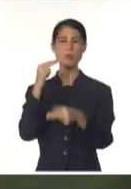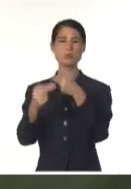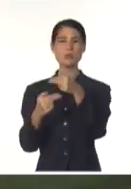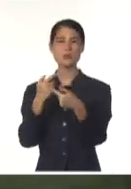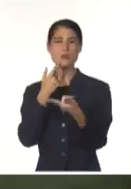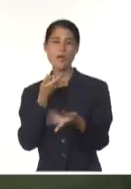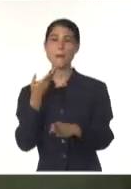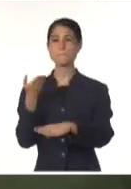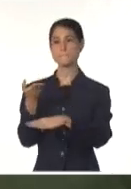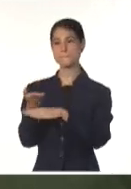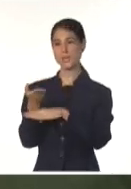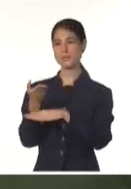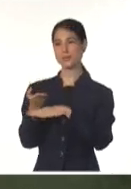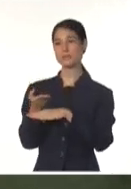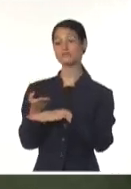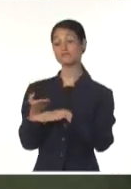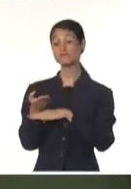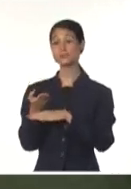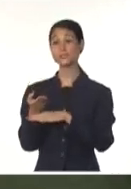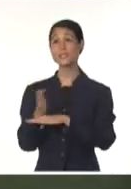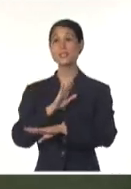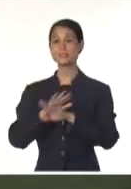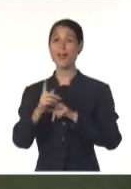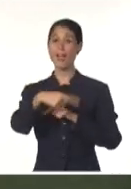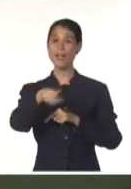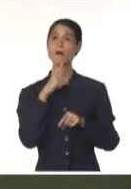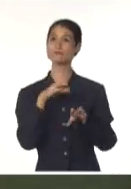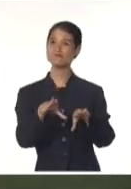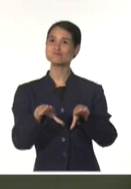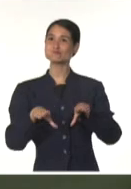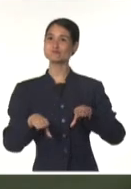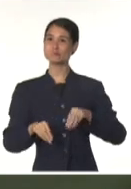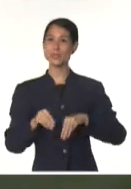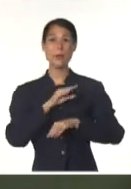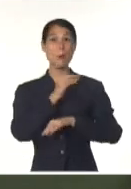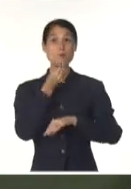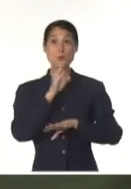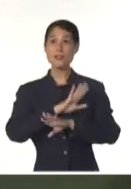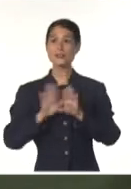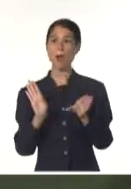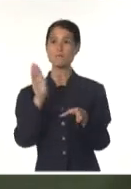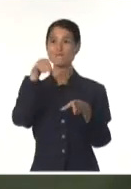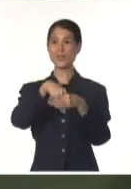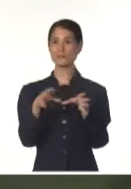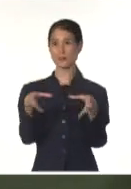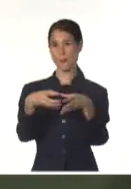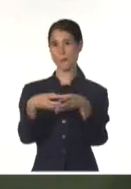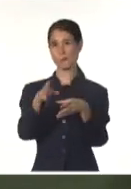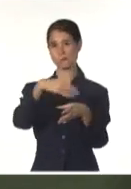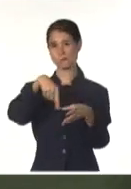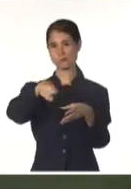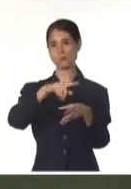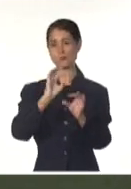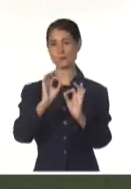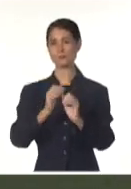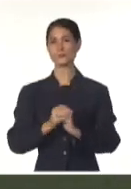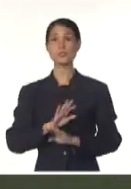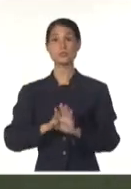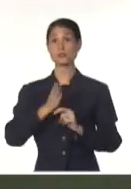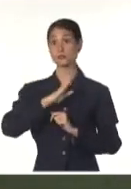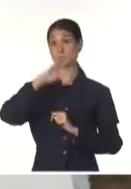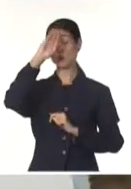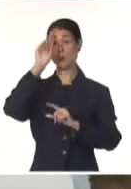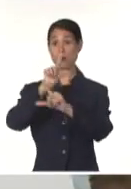socio dentro de los BRIC, y por otra parte, nosotros en los BRIC sentimos un ambiente muy favorable a Cuba. Un país como el nuestro, que ha